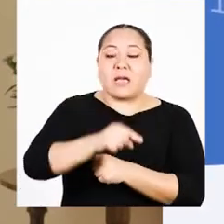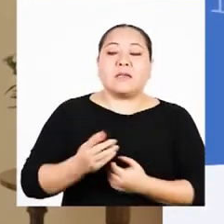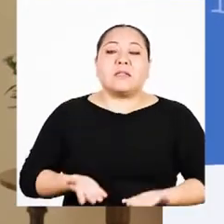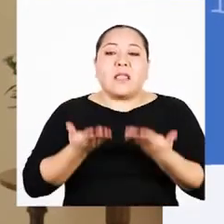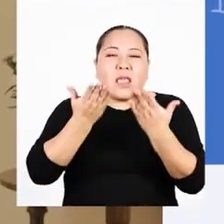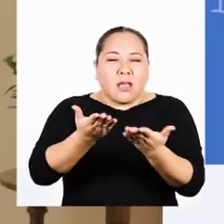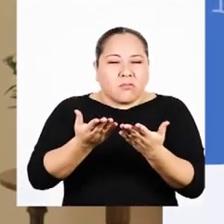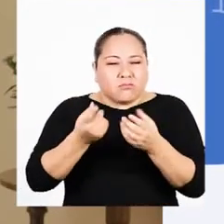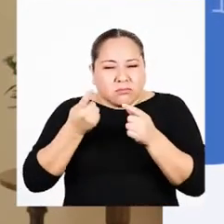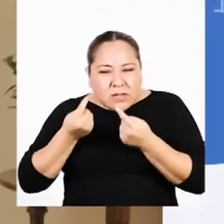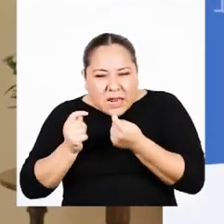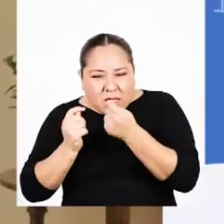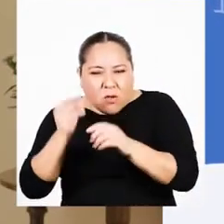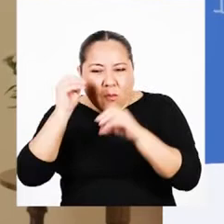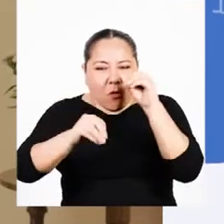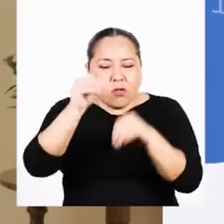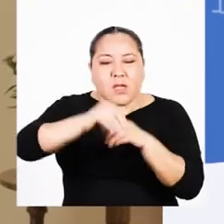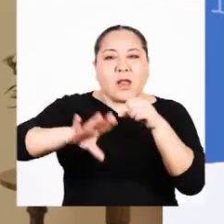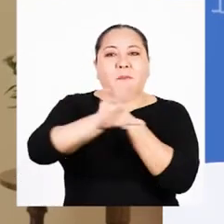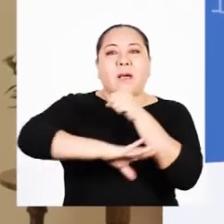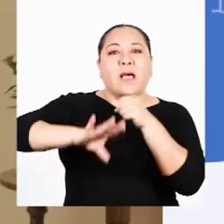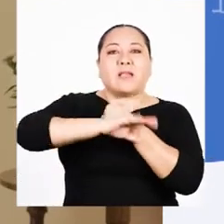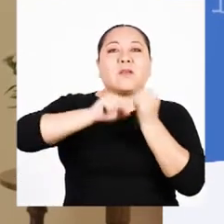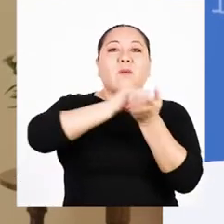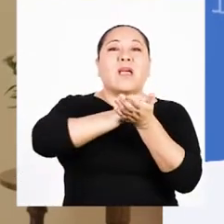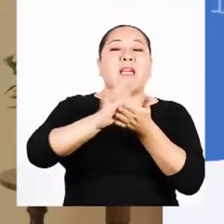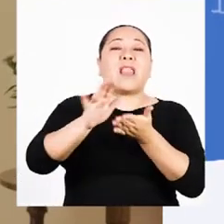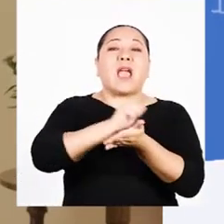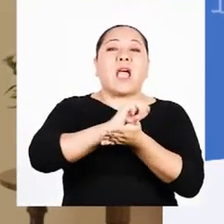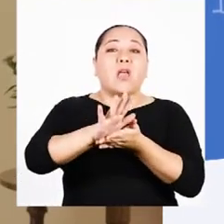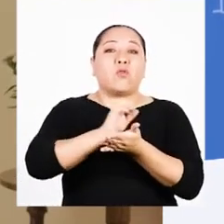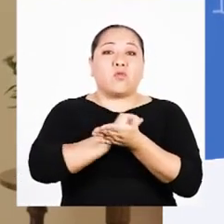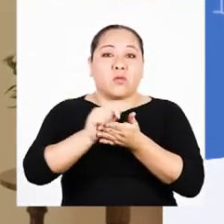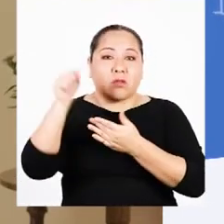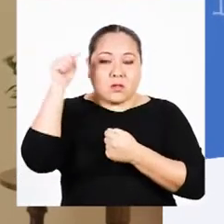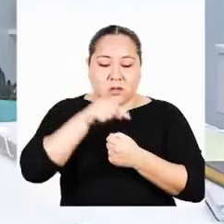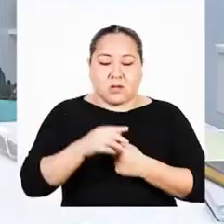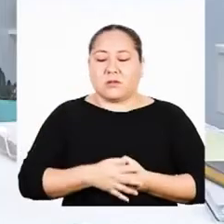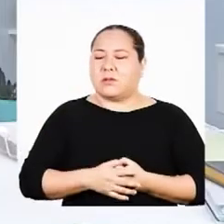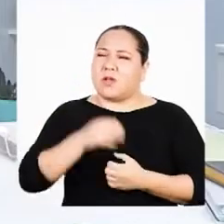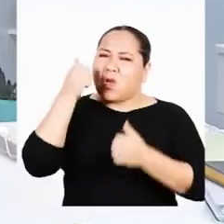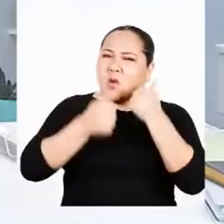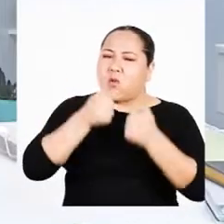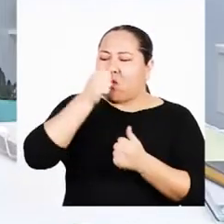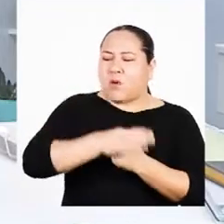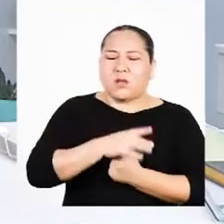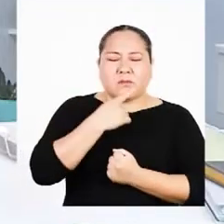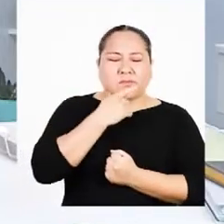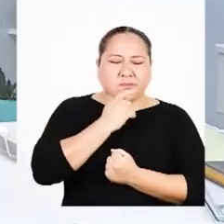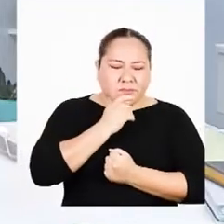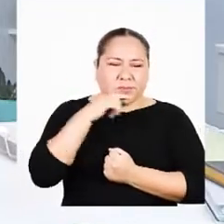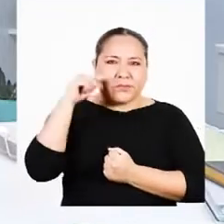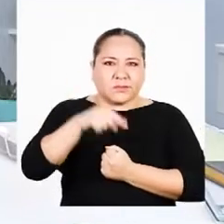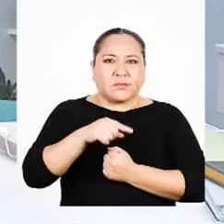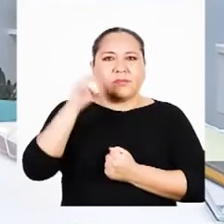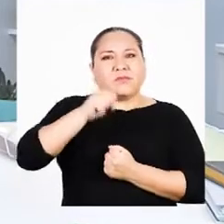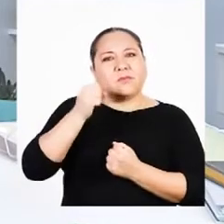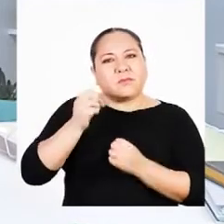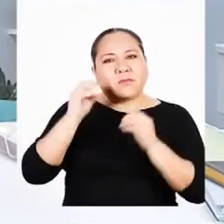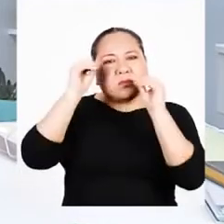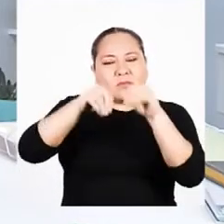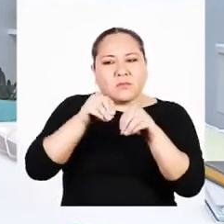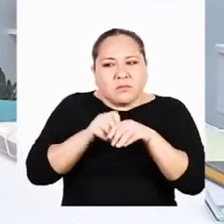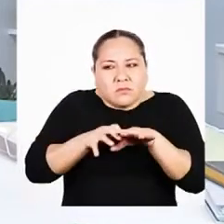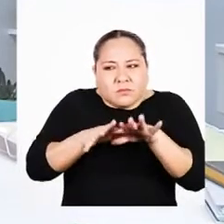enseñanza y se trató de establecer bases para la gratuidad de esta. ¿Y cuál fue el motivo para que esta vez